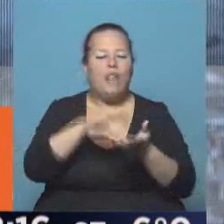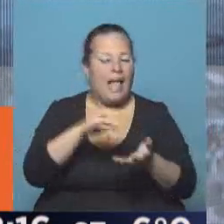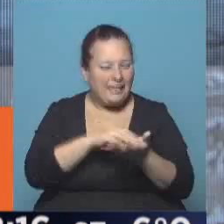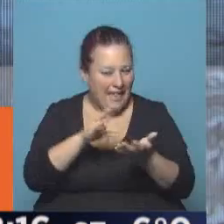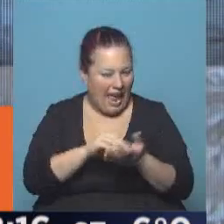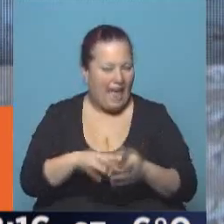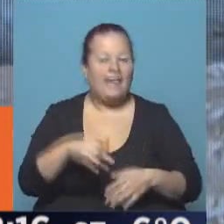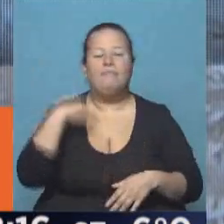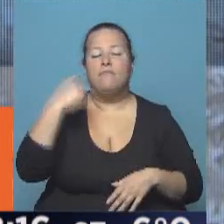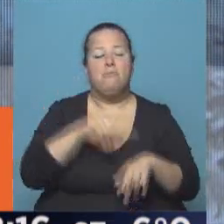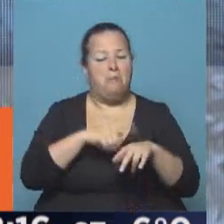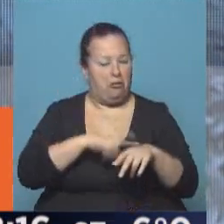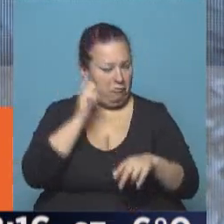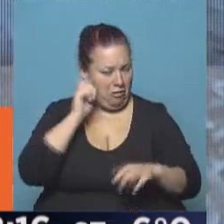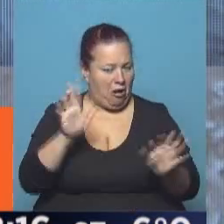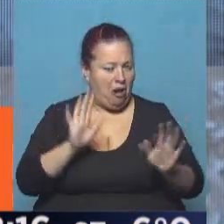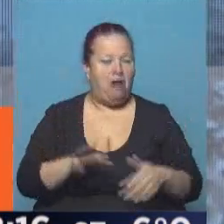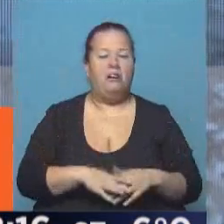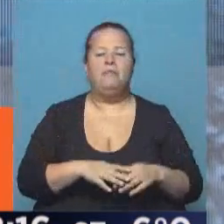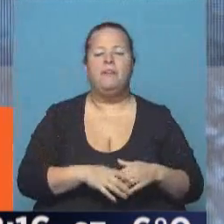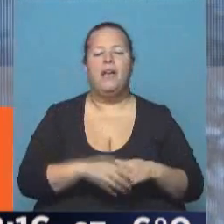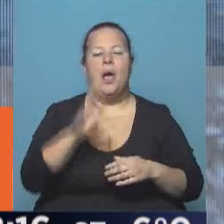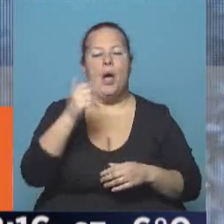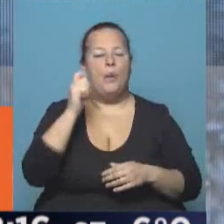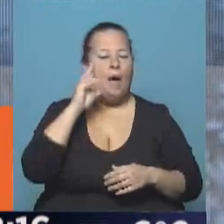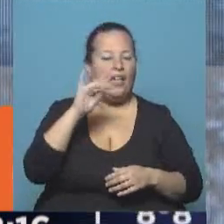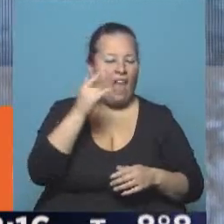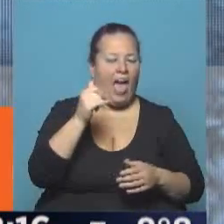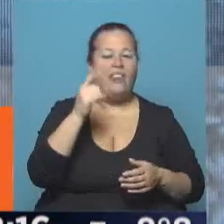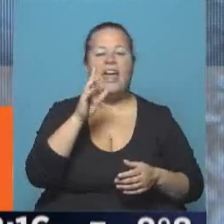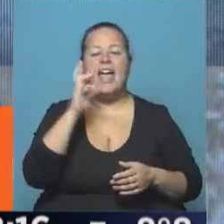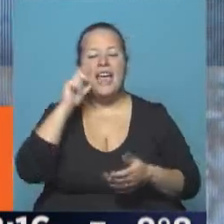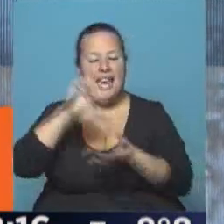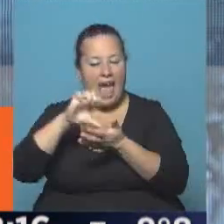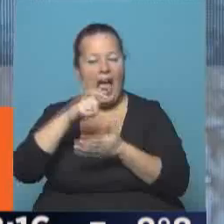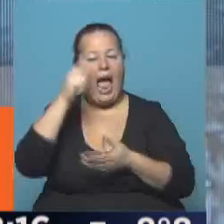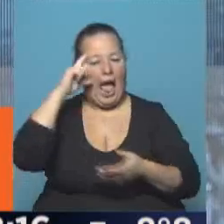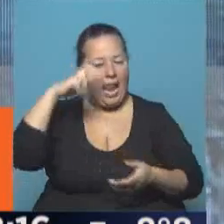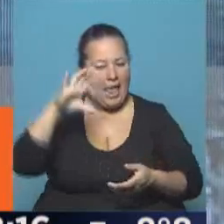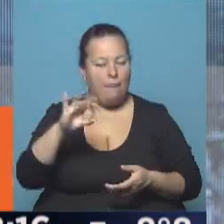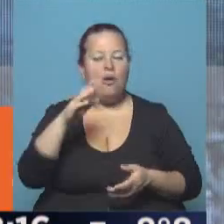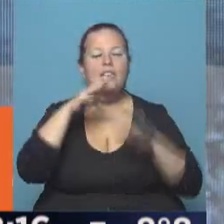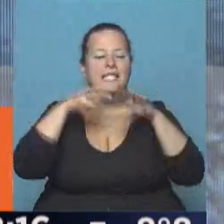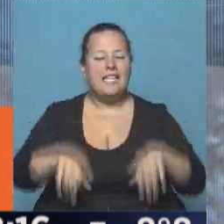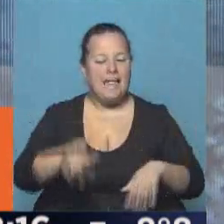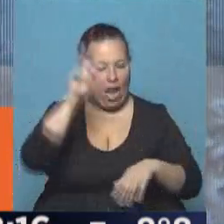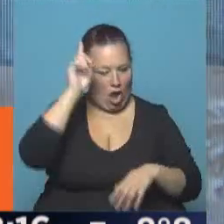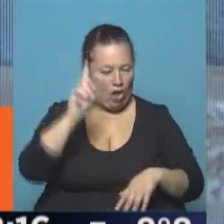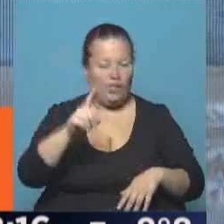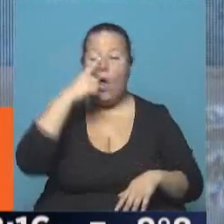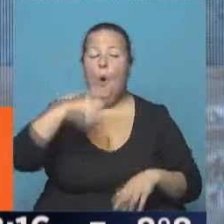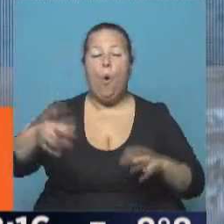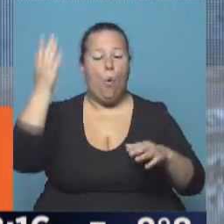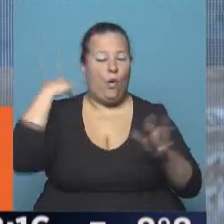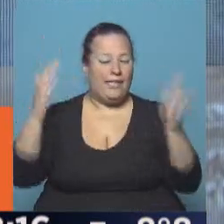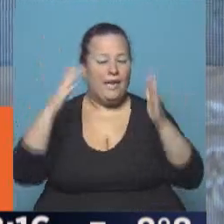que en su momento lo consiguió bastante entre Bagdad en Irak hasta Alepo en el norte de Siria. El último